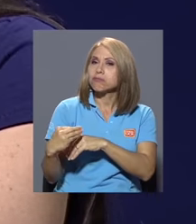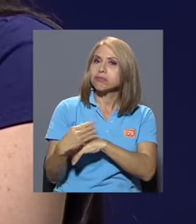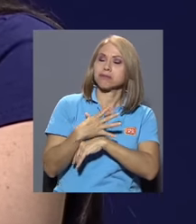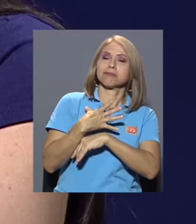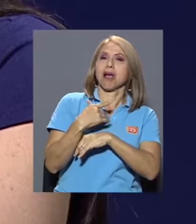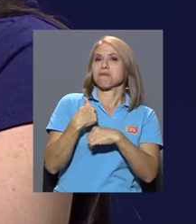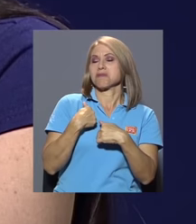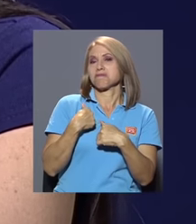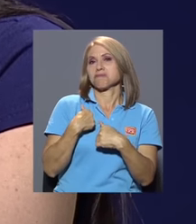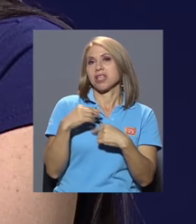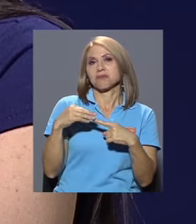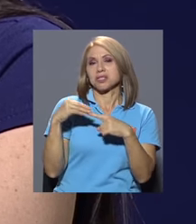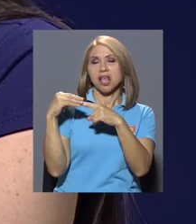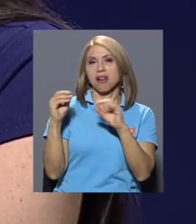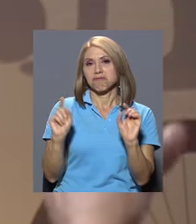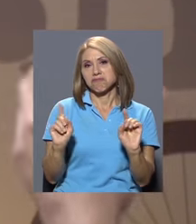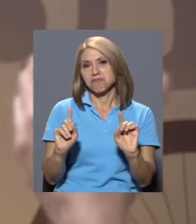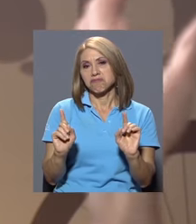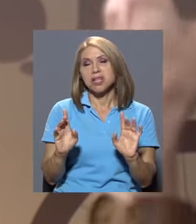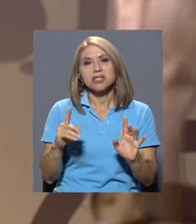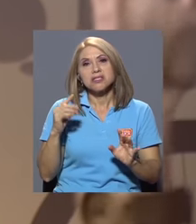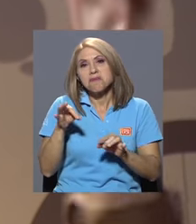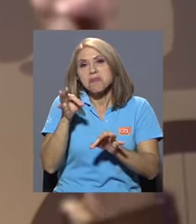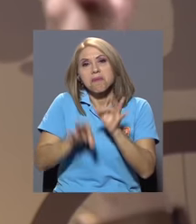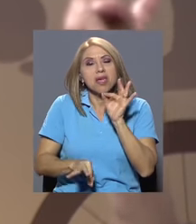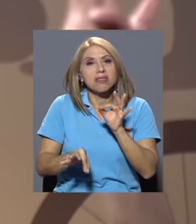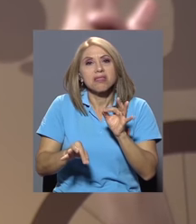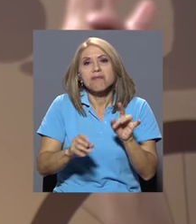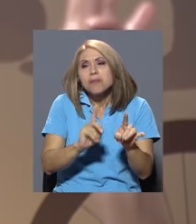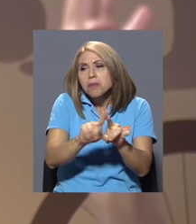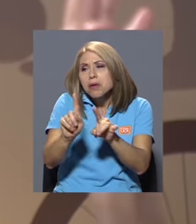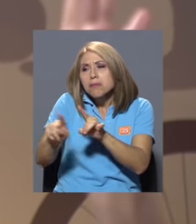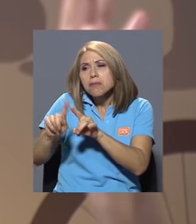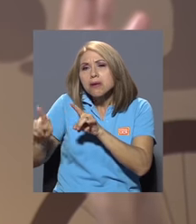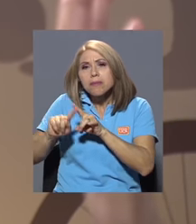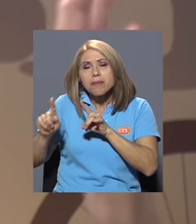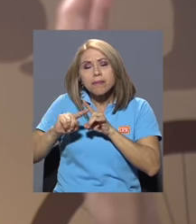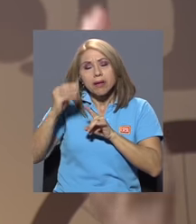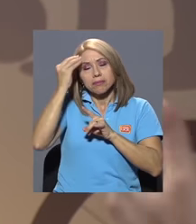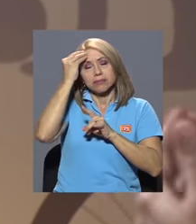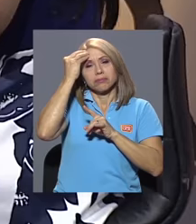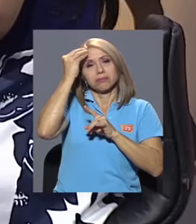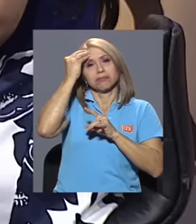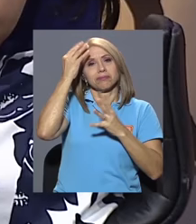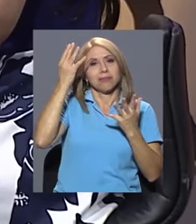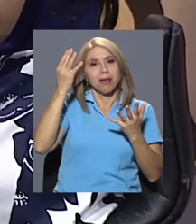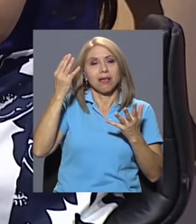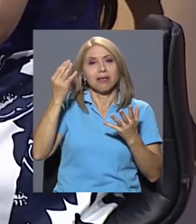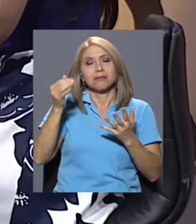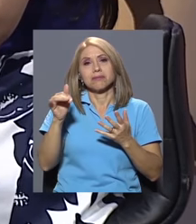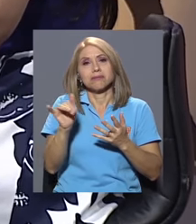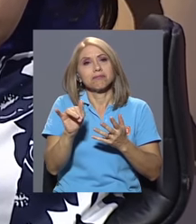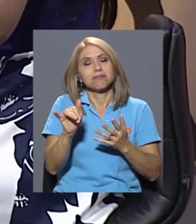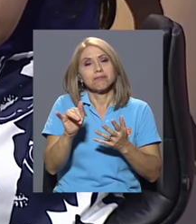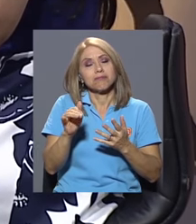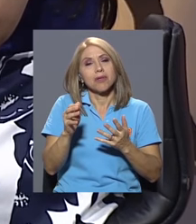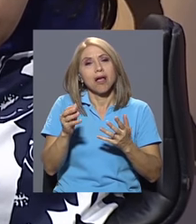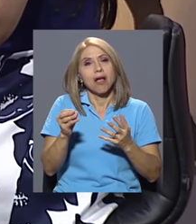una forma especial. Simplemente es una gran colección de historias que tengo en la cabeza, que